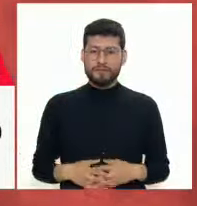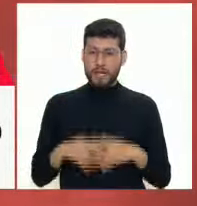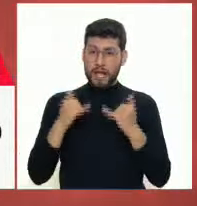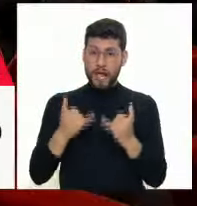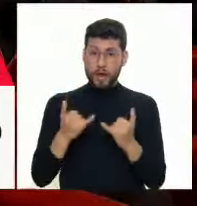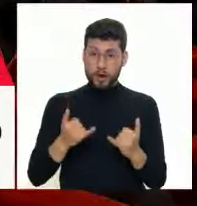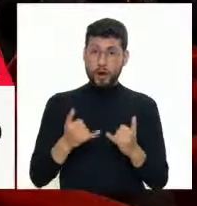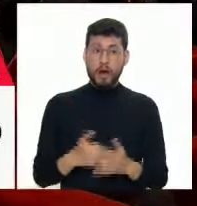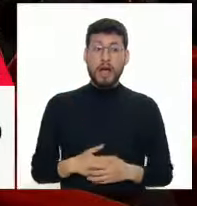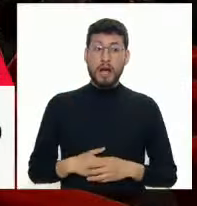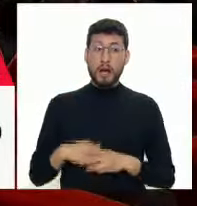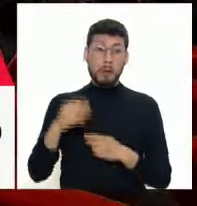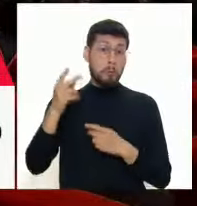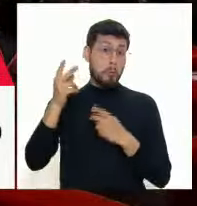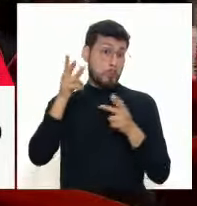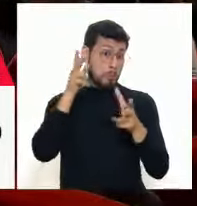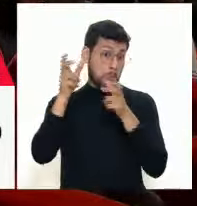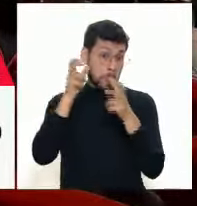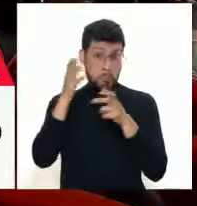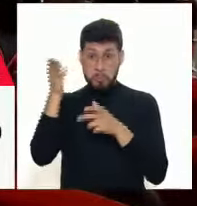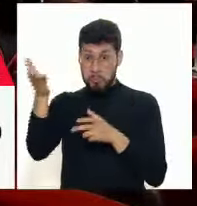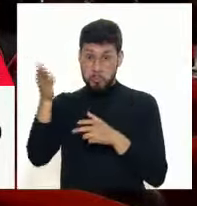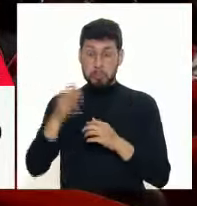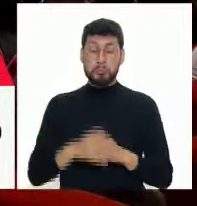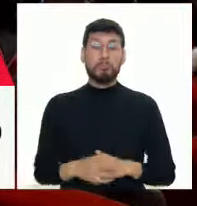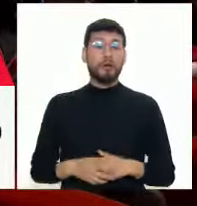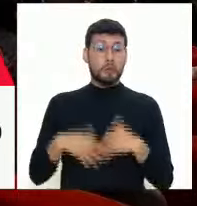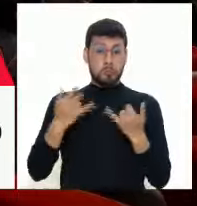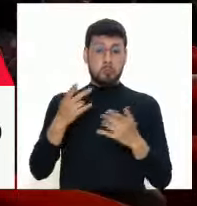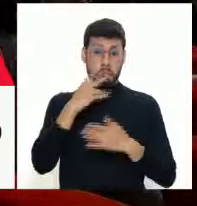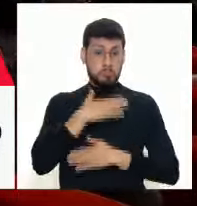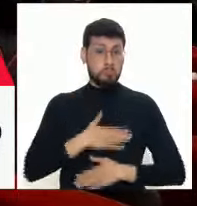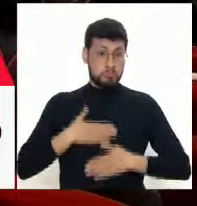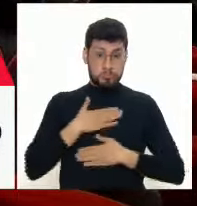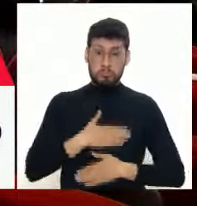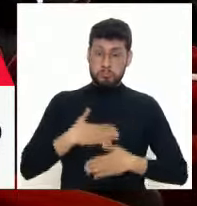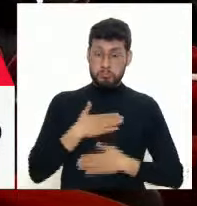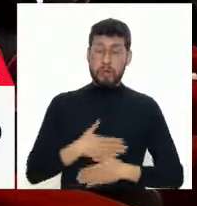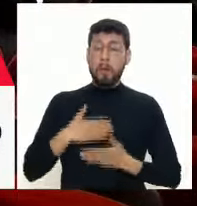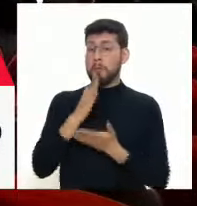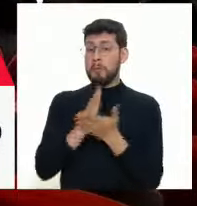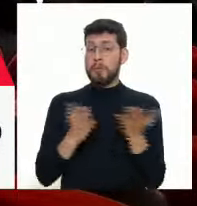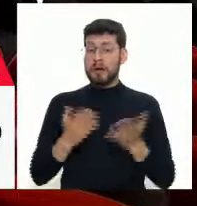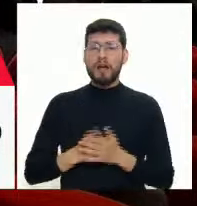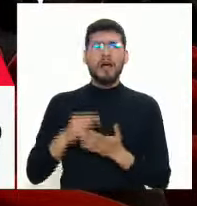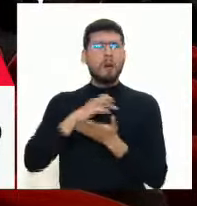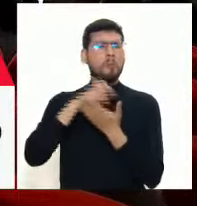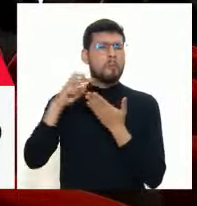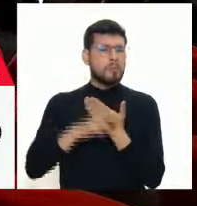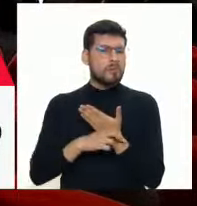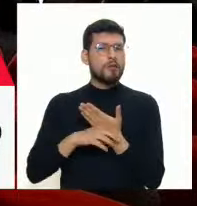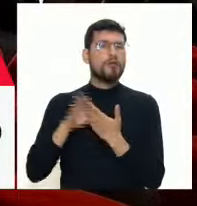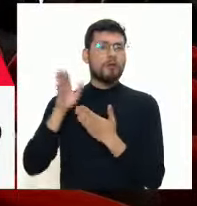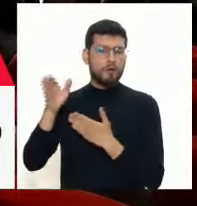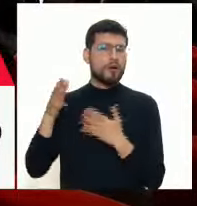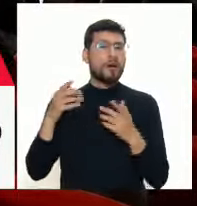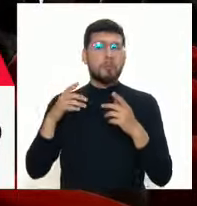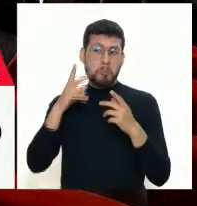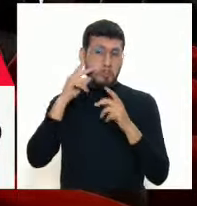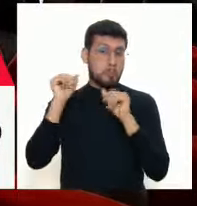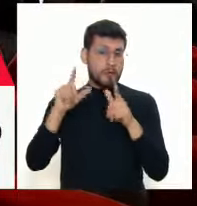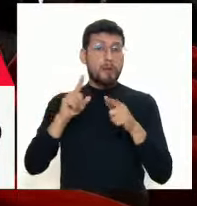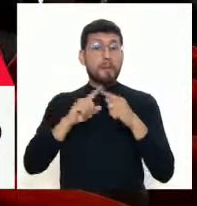Ahora vamos a escuchar y a disfrutar parte de la programación, pero sobre